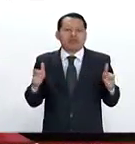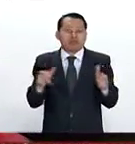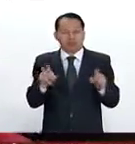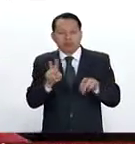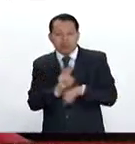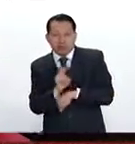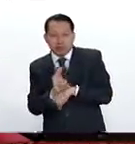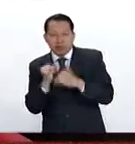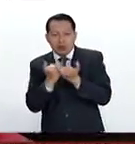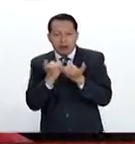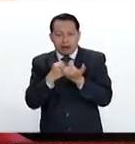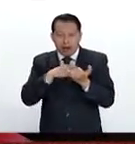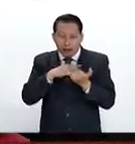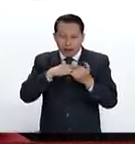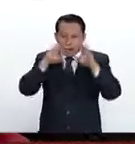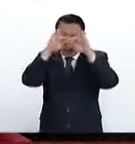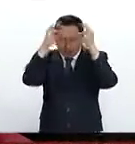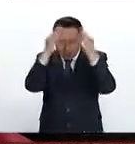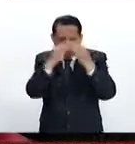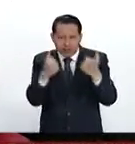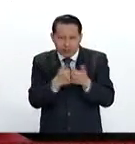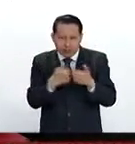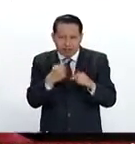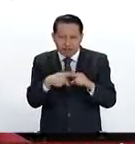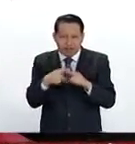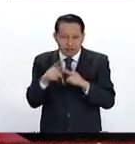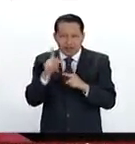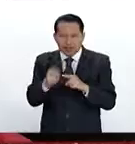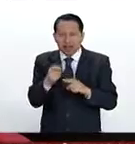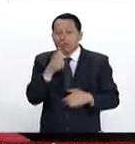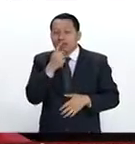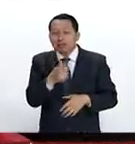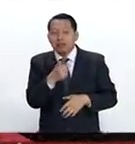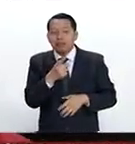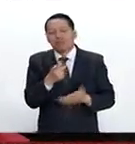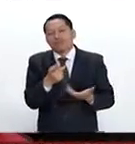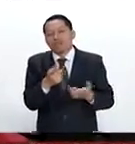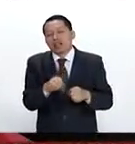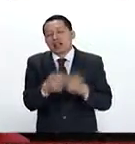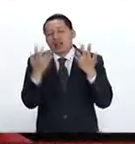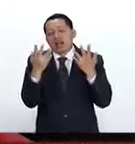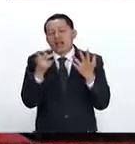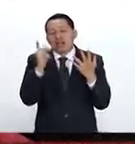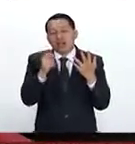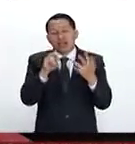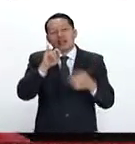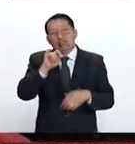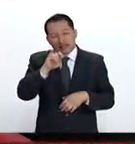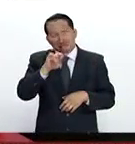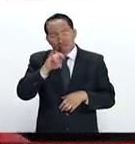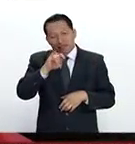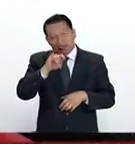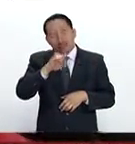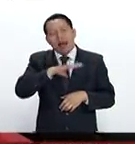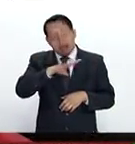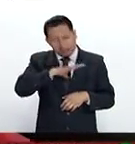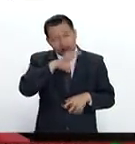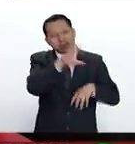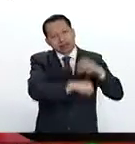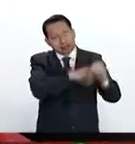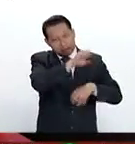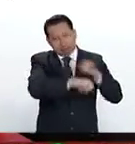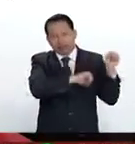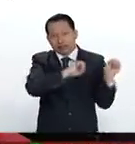de Inmigración y Aduanas, y lo que dice es: no hay otra conclusión que extraer más que sí va a haber una ola de